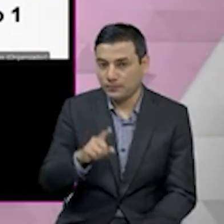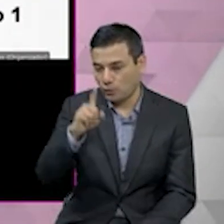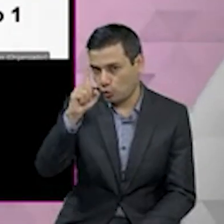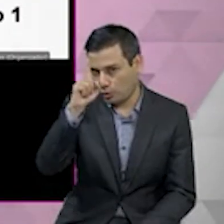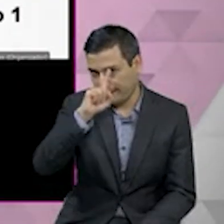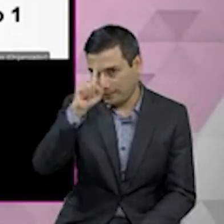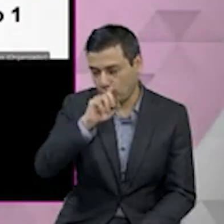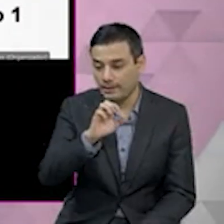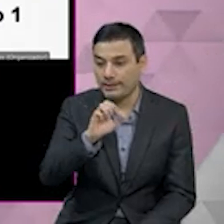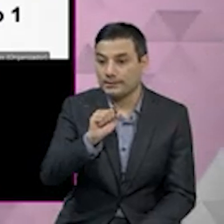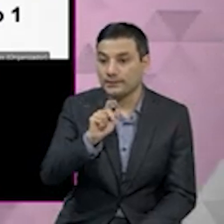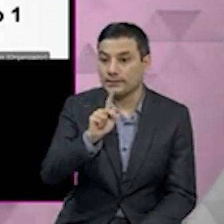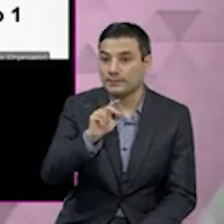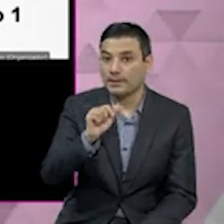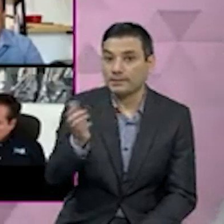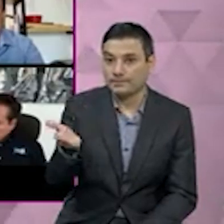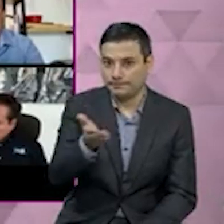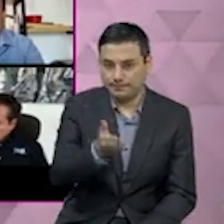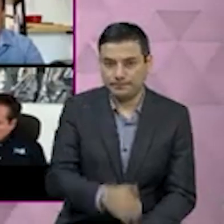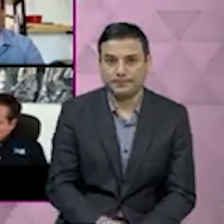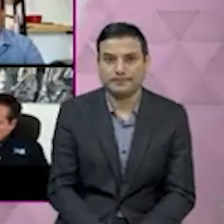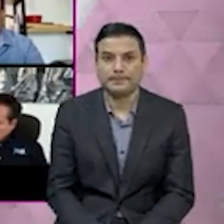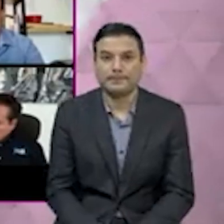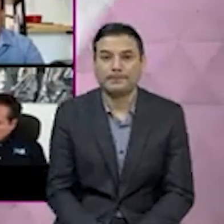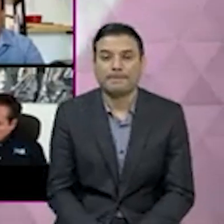Consejero Uquibe Espadas, adelante.